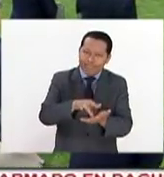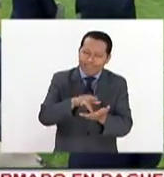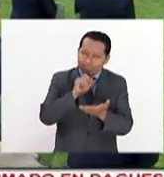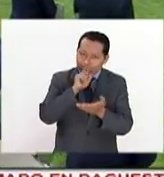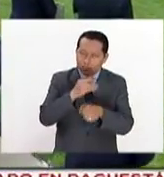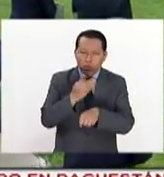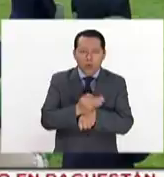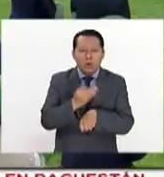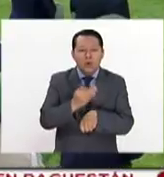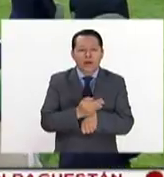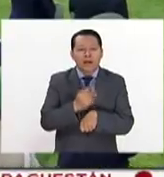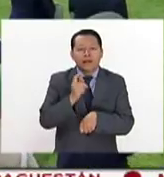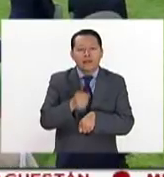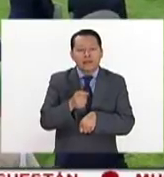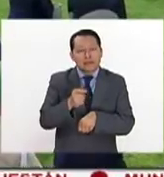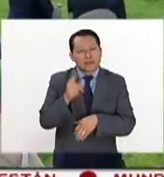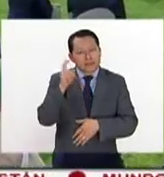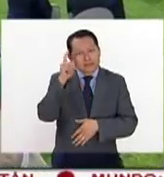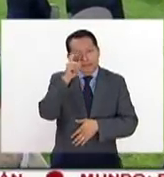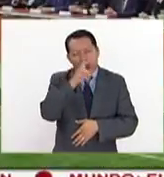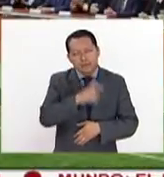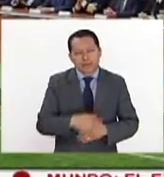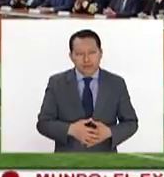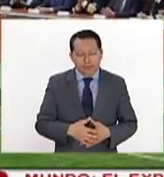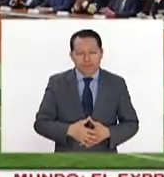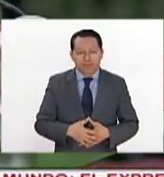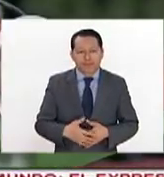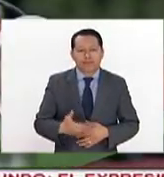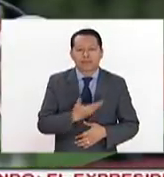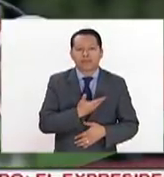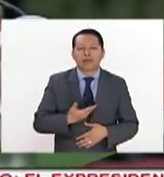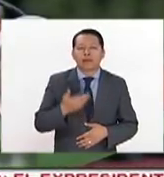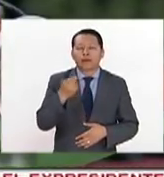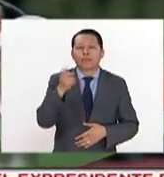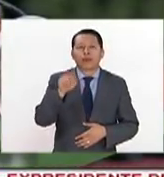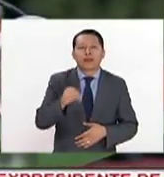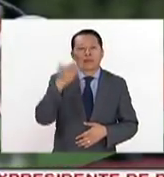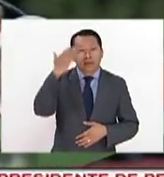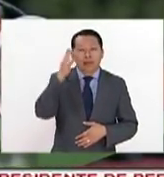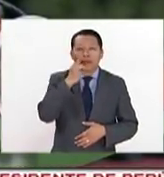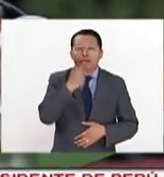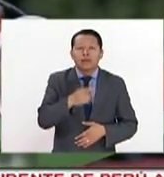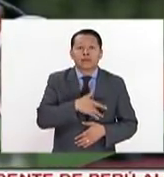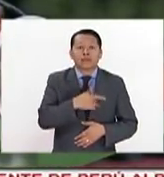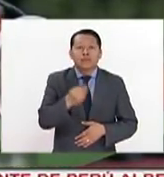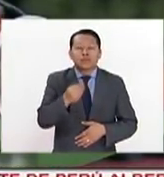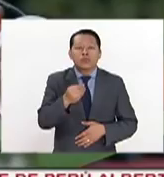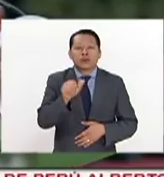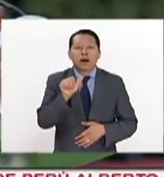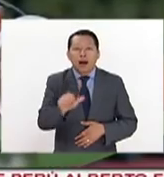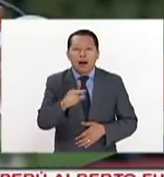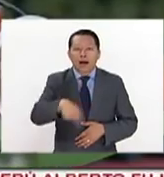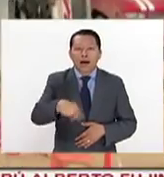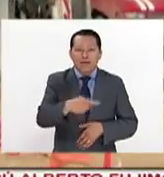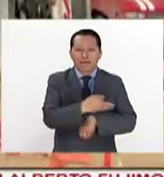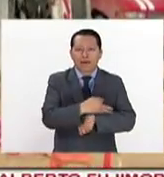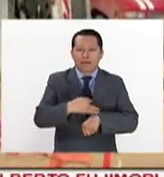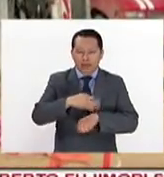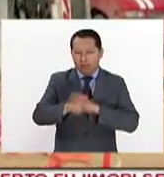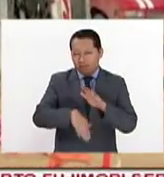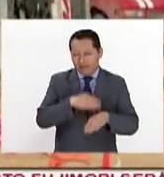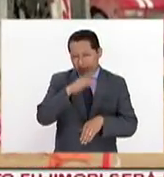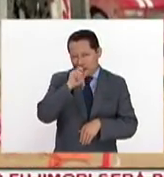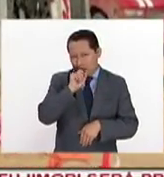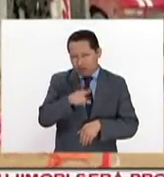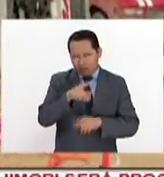estos momentos de profundo dolor. El presidente Enrique Peña Nieto expresó sus condolencias a los familiares de las víctimas del